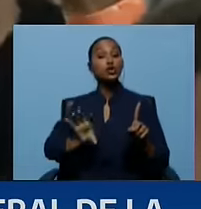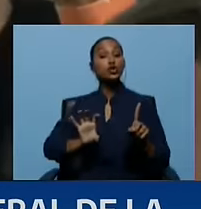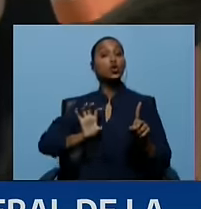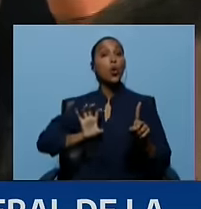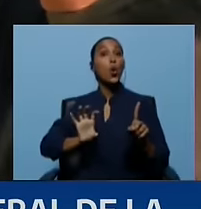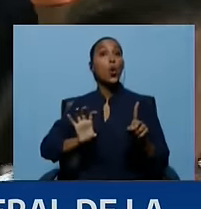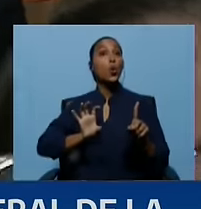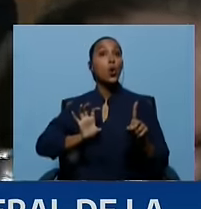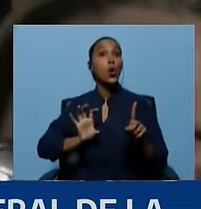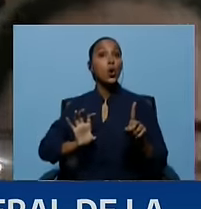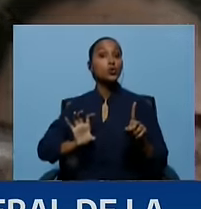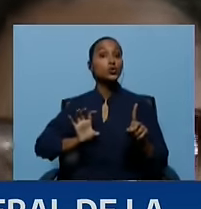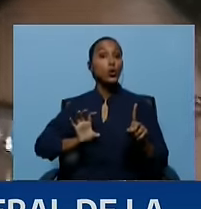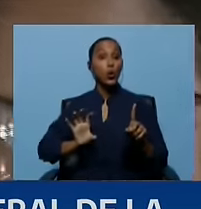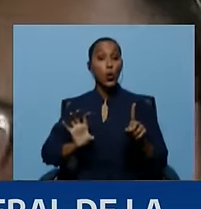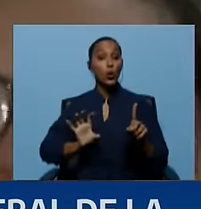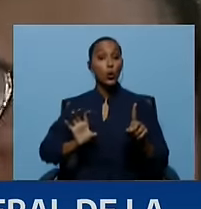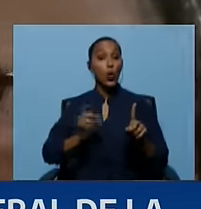Hay mucho.